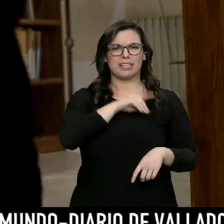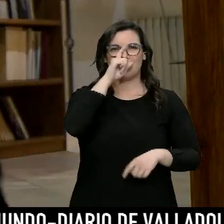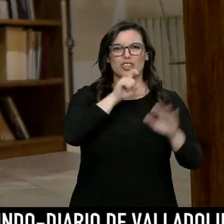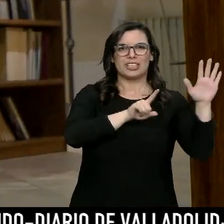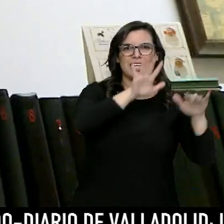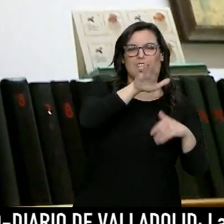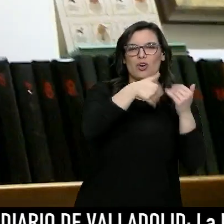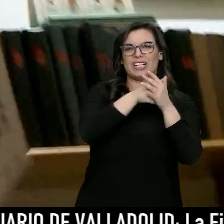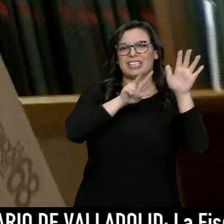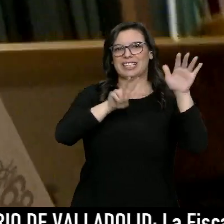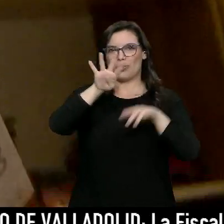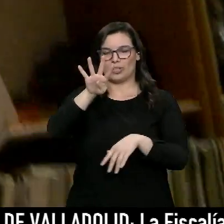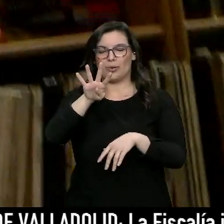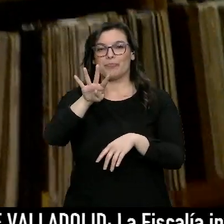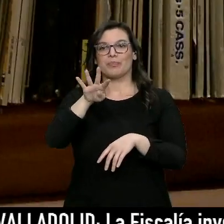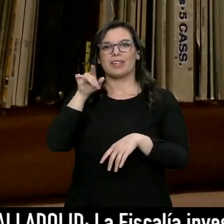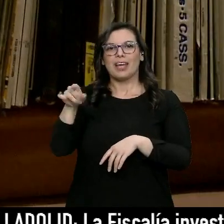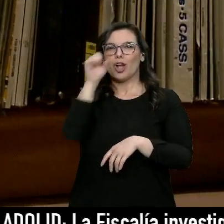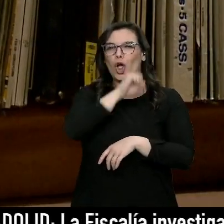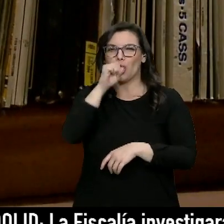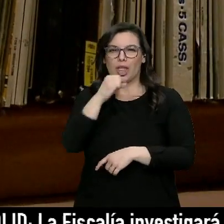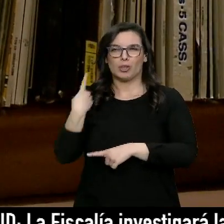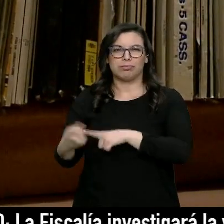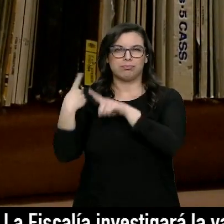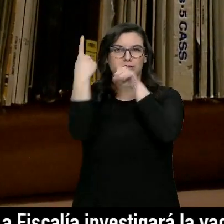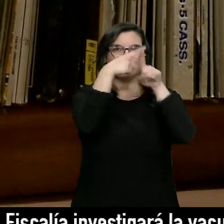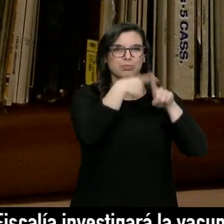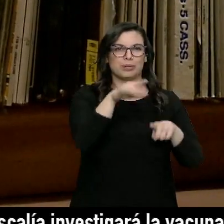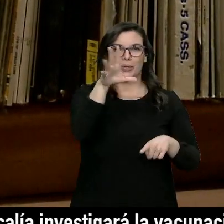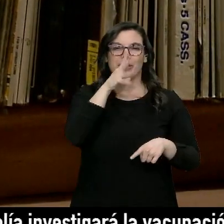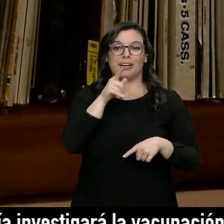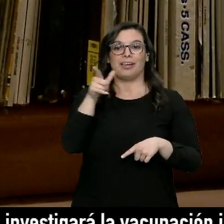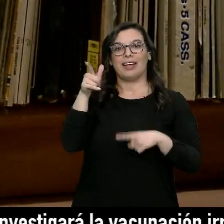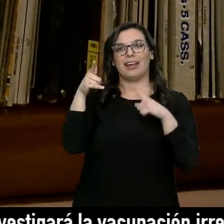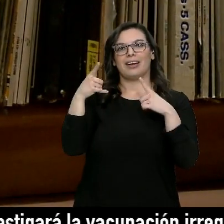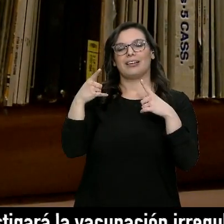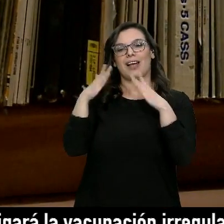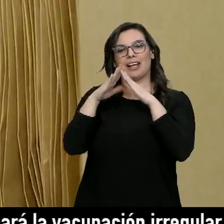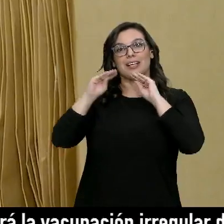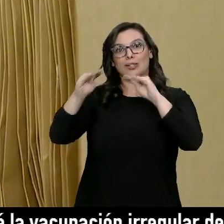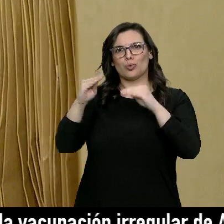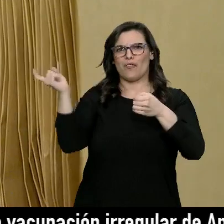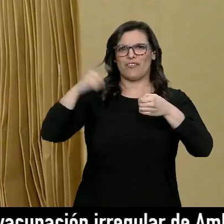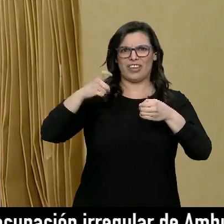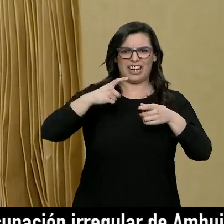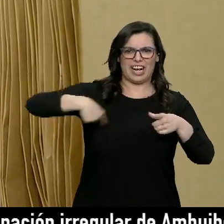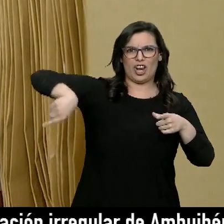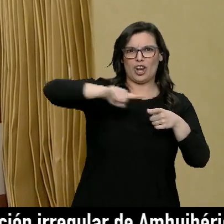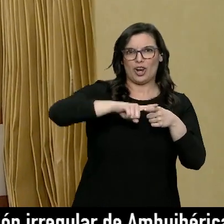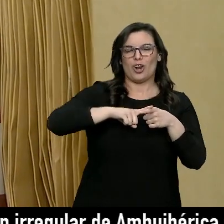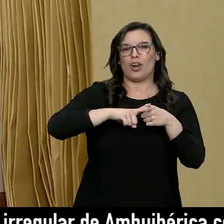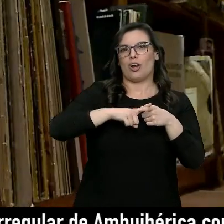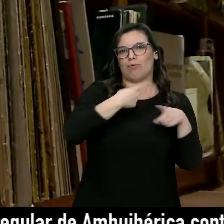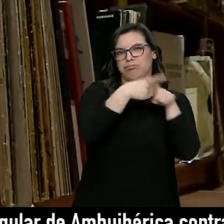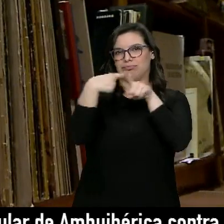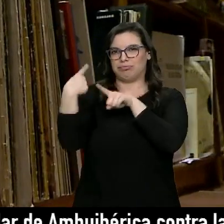y 1974, dando conciertos, atesora en Urueña, Valladolid, una gran colección de vinilos, de esos